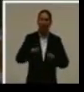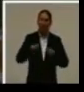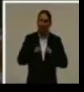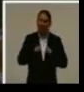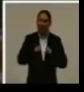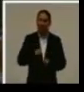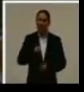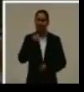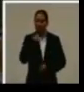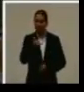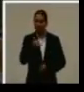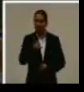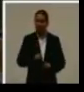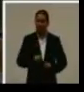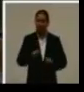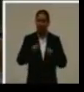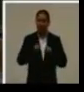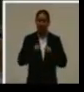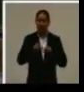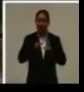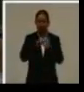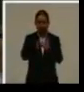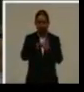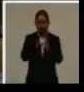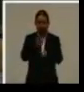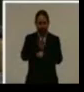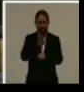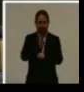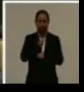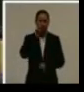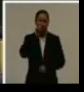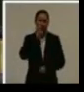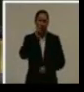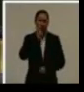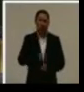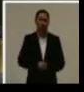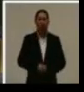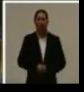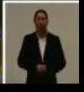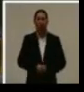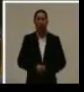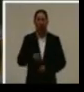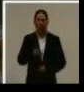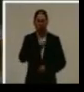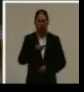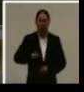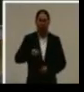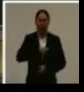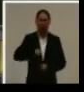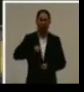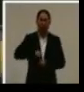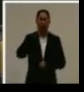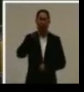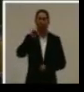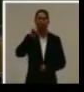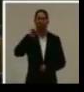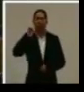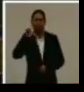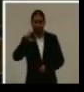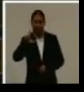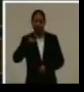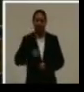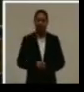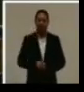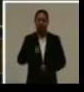Y justamente la vida emana de las mujeres. Ahí hay un caso que está ahorita en medios del presidente municipal de Bochil,